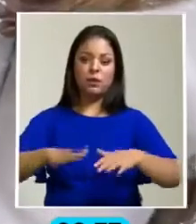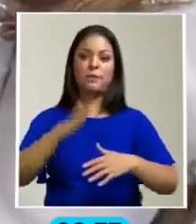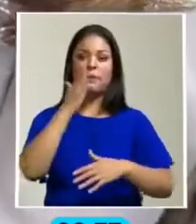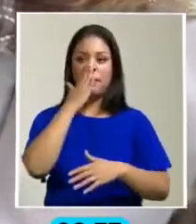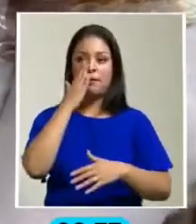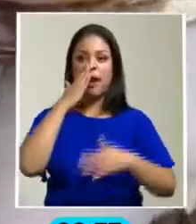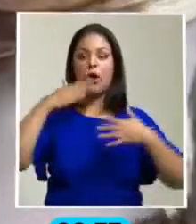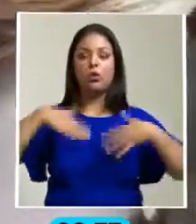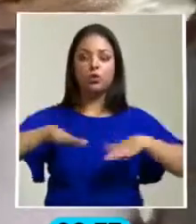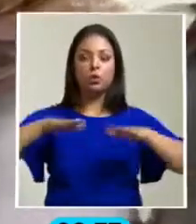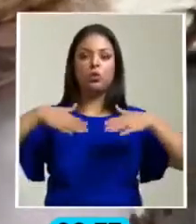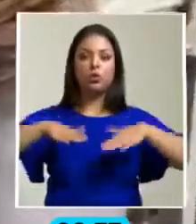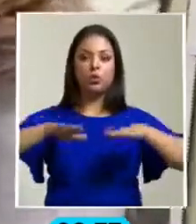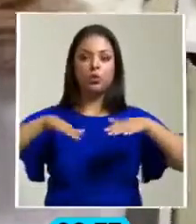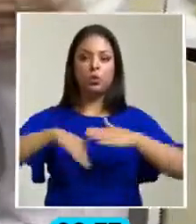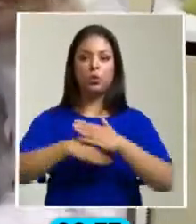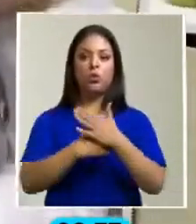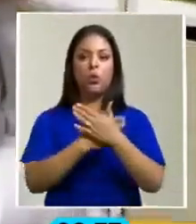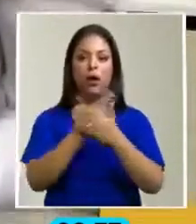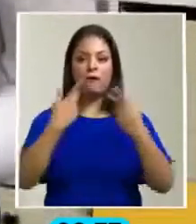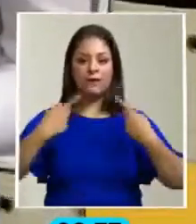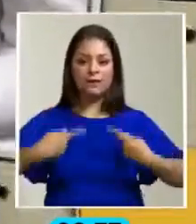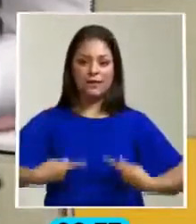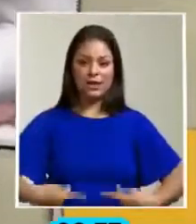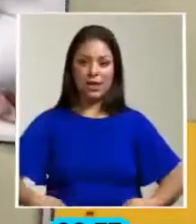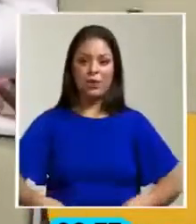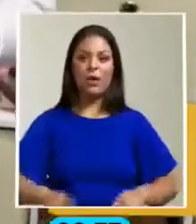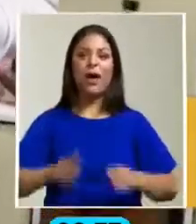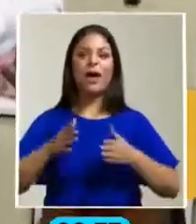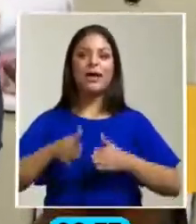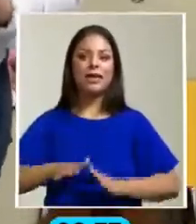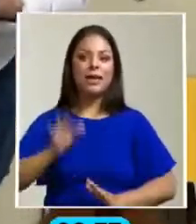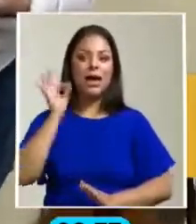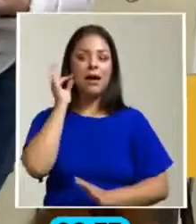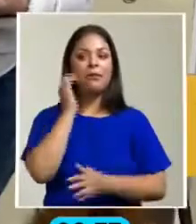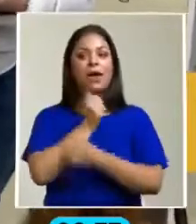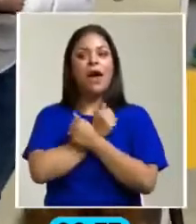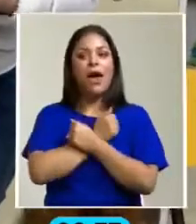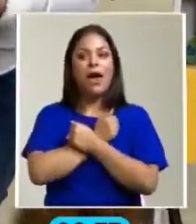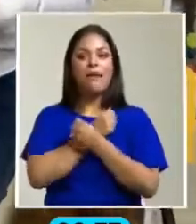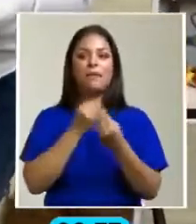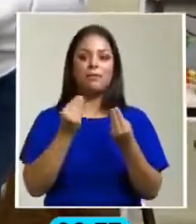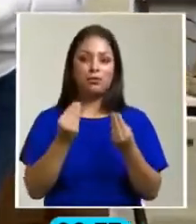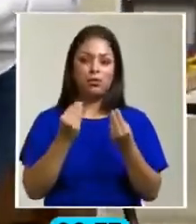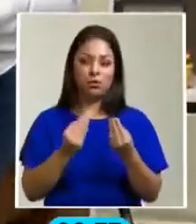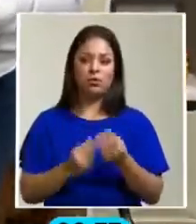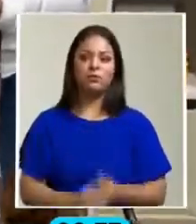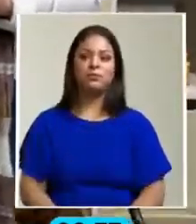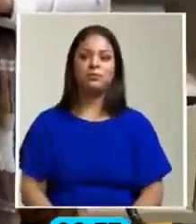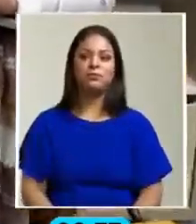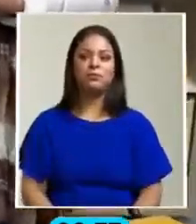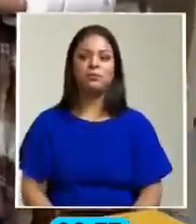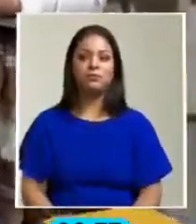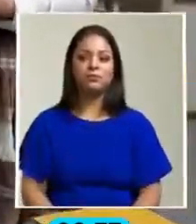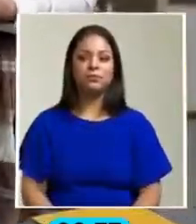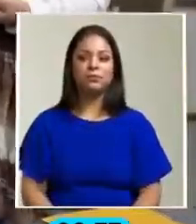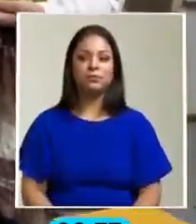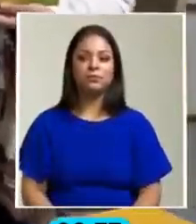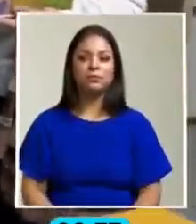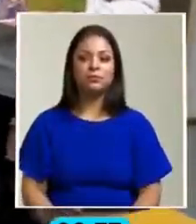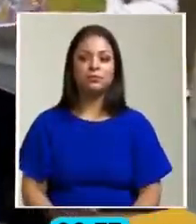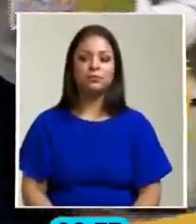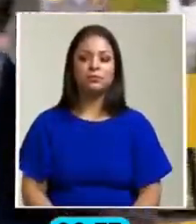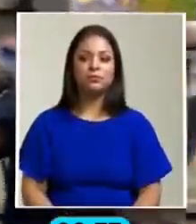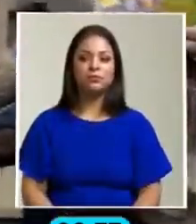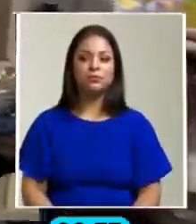cosiéndole el nuevo vestido a su hija porque la ama mucho. Esta es la quinta lámina de nuestro cuento de